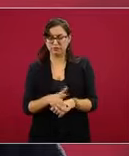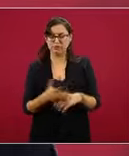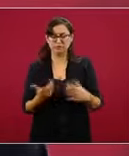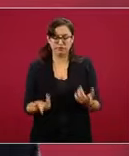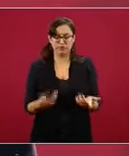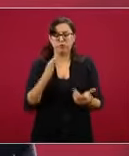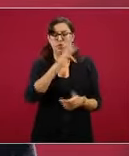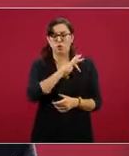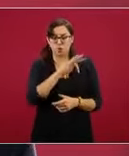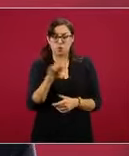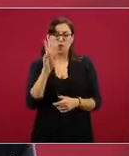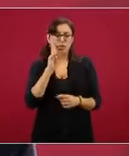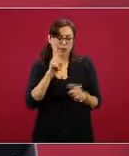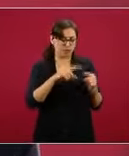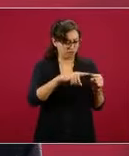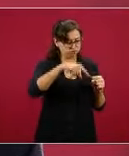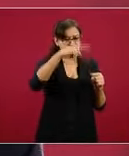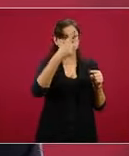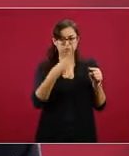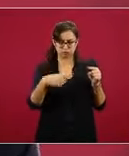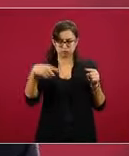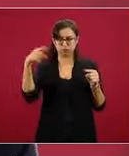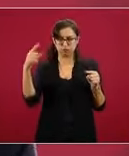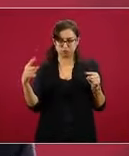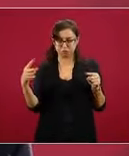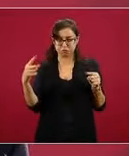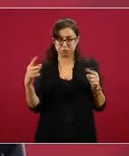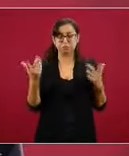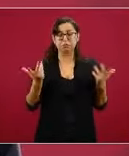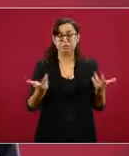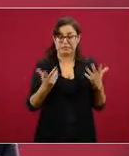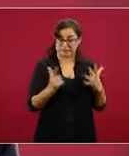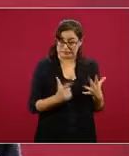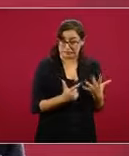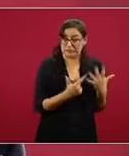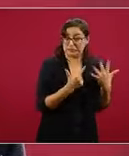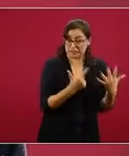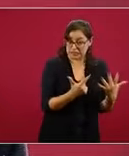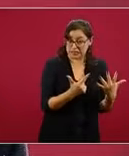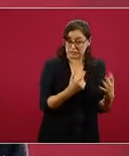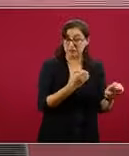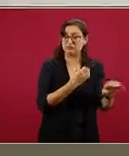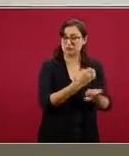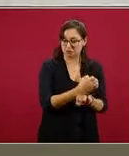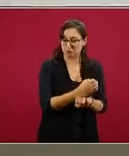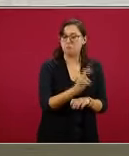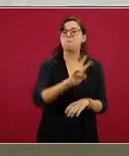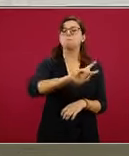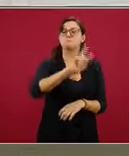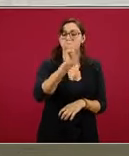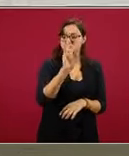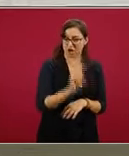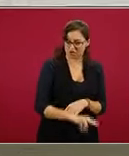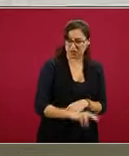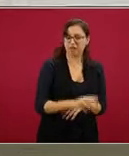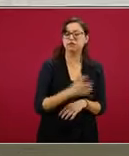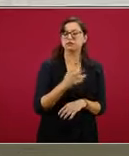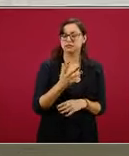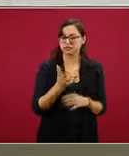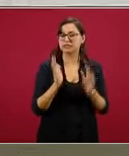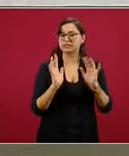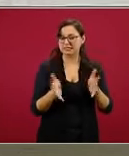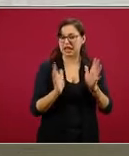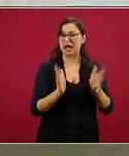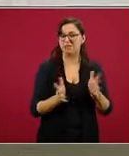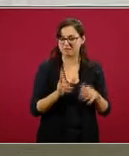curva epidémica, podemos decir que 7 de ellas, 7 son las que estarían presentando ya